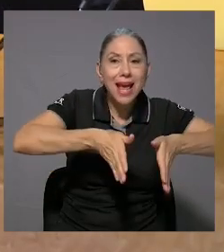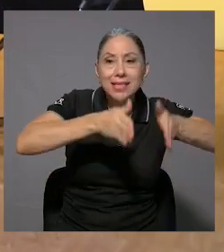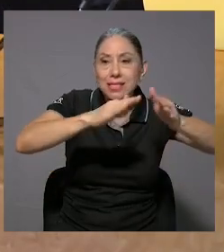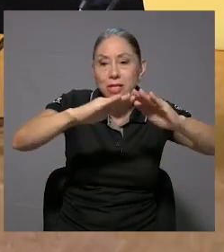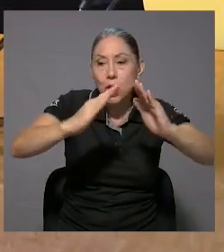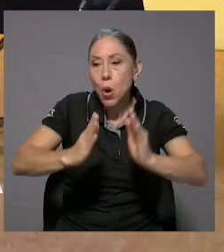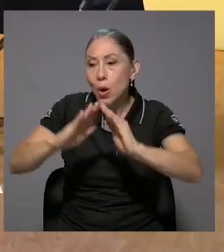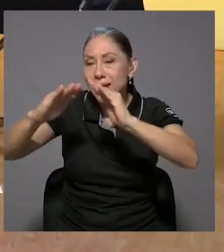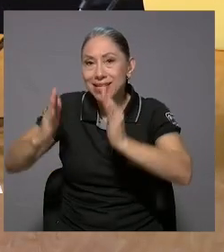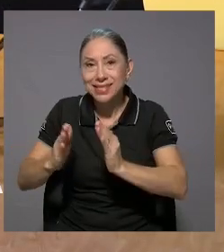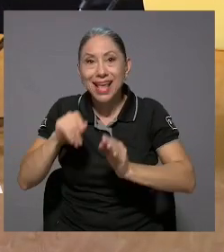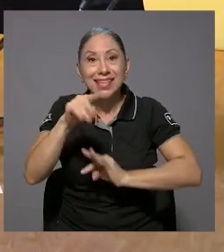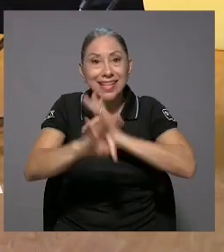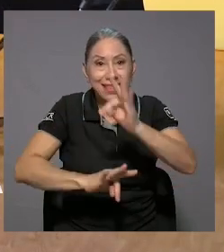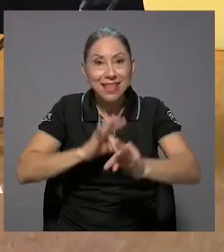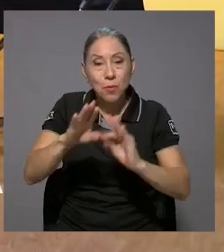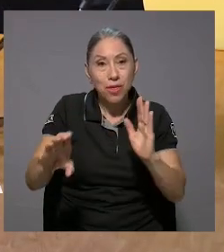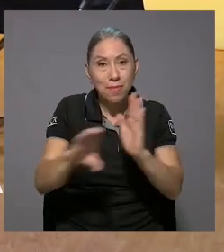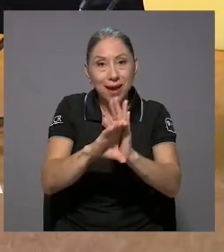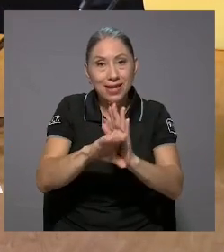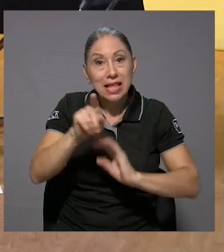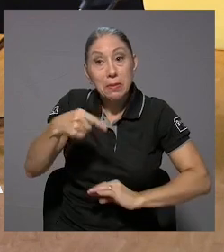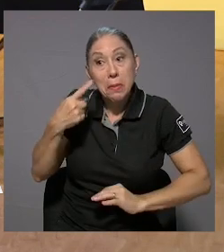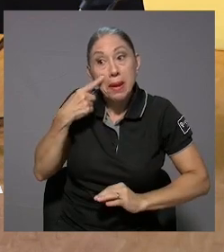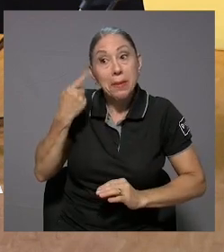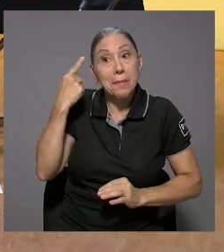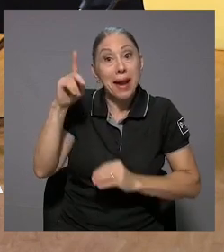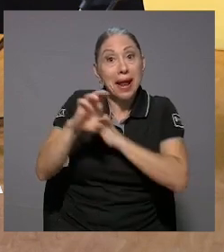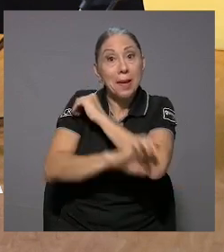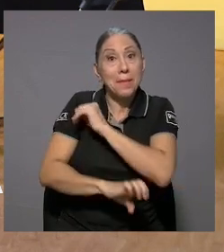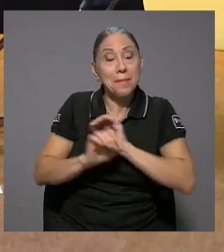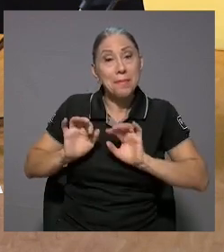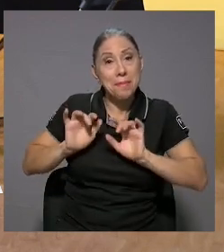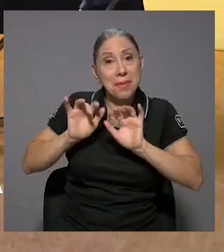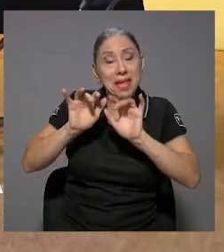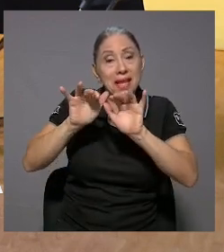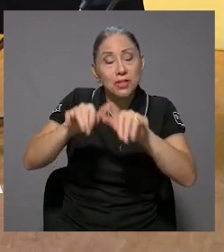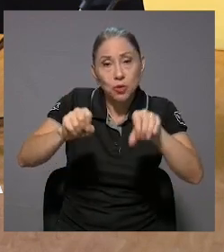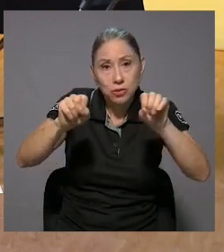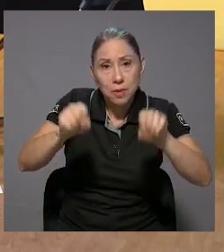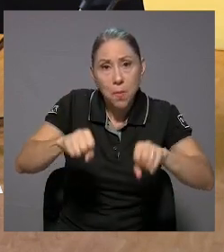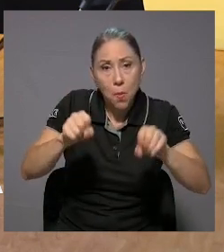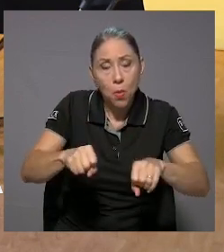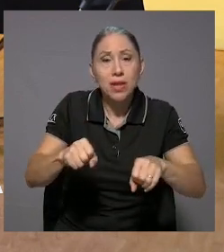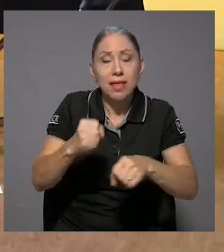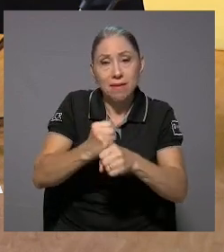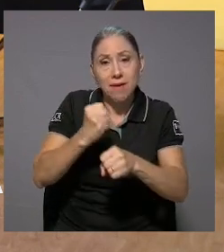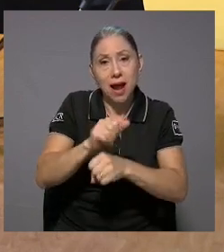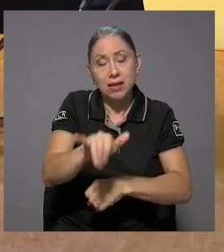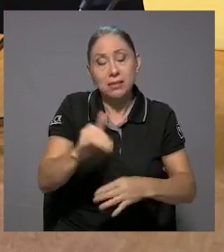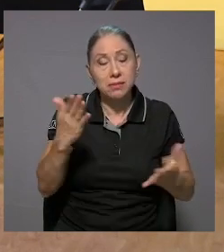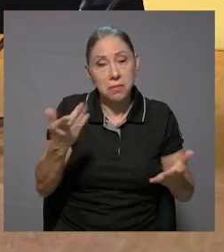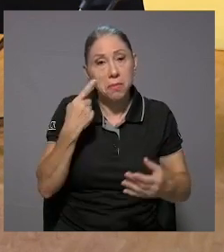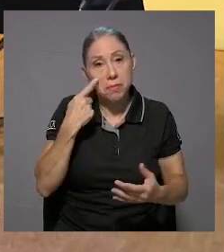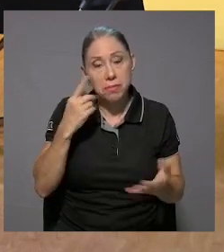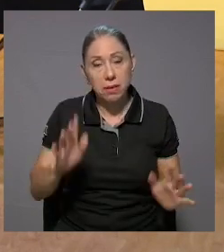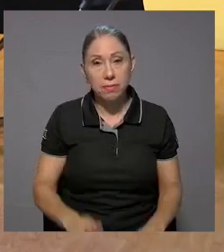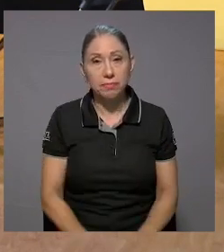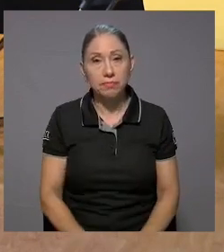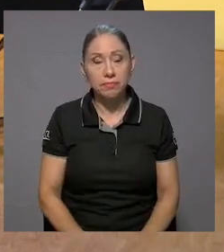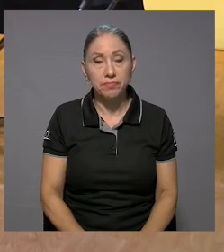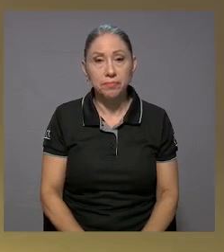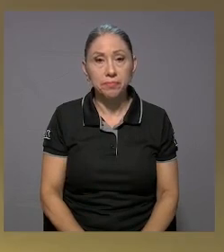ese tipo, ¿verdad?, de imágenes. Entonces habría que valorar si para el tema de migración de alguna manera se podría trabajar.